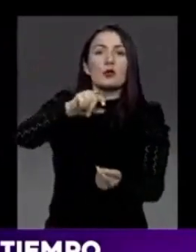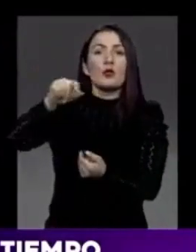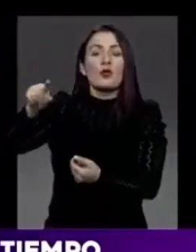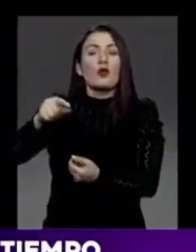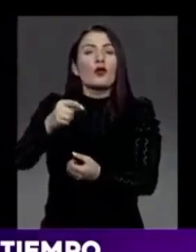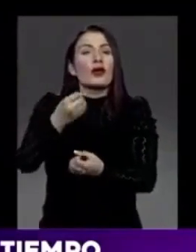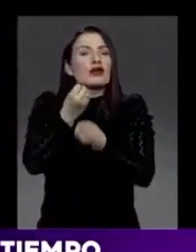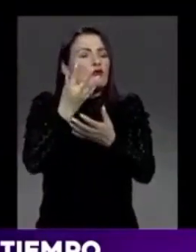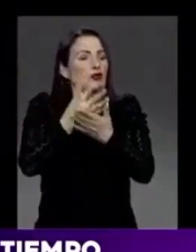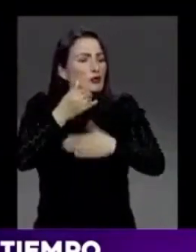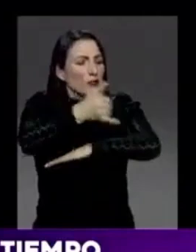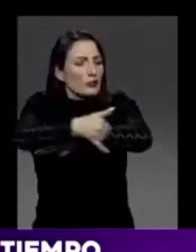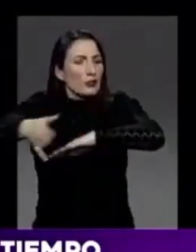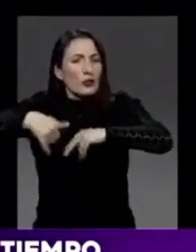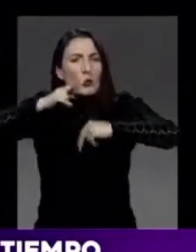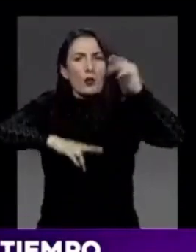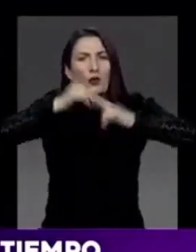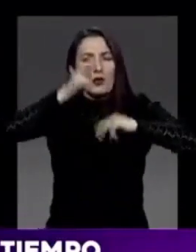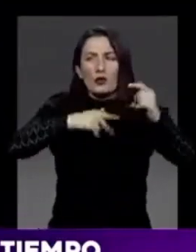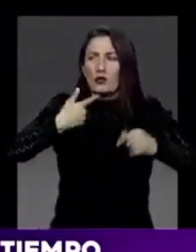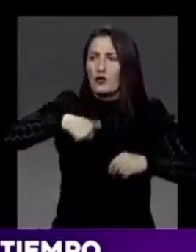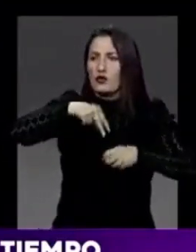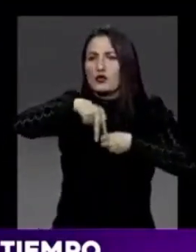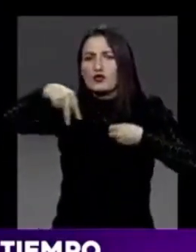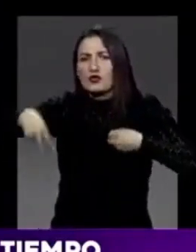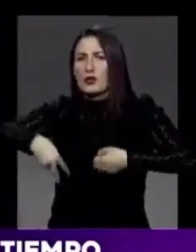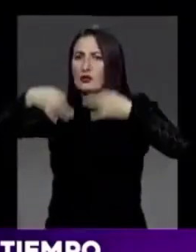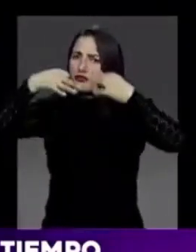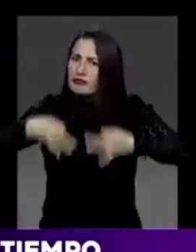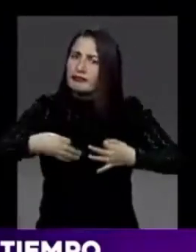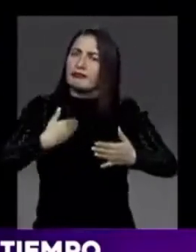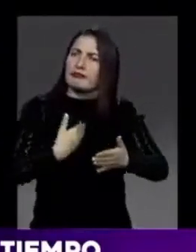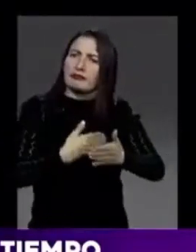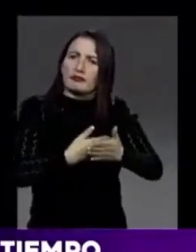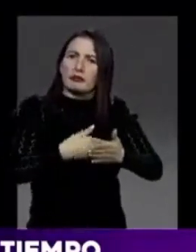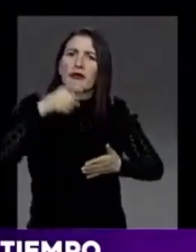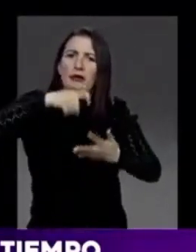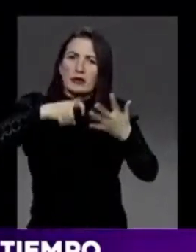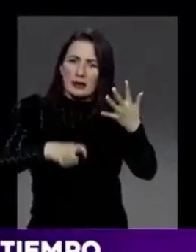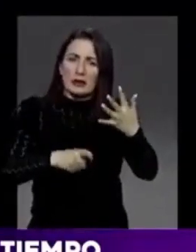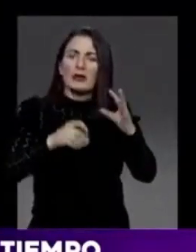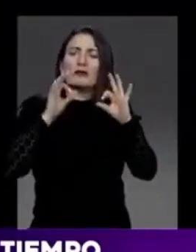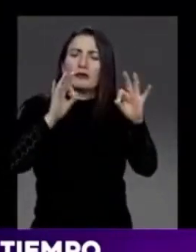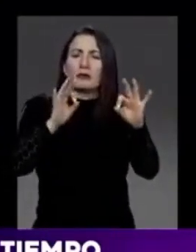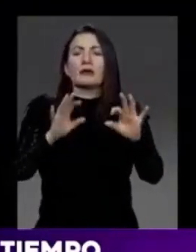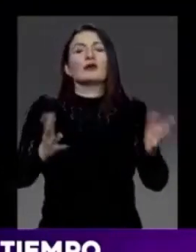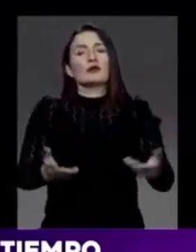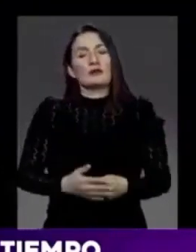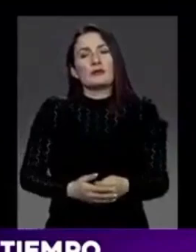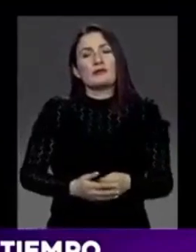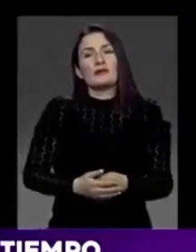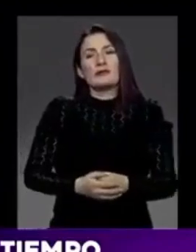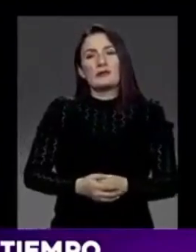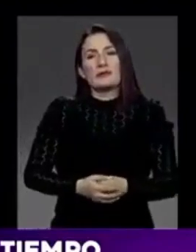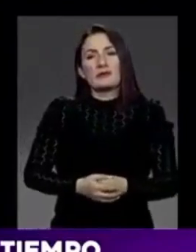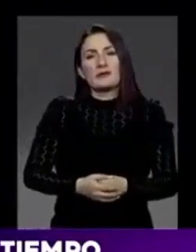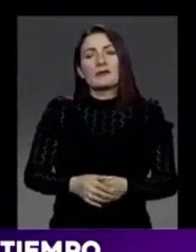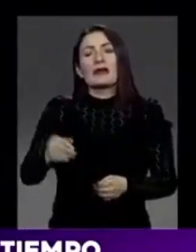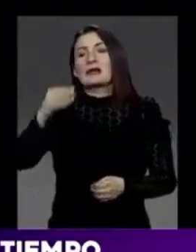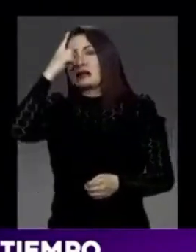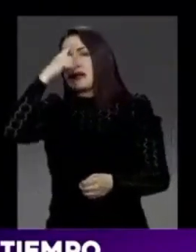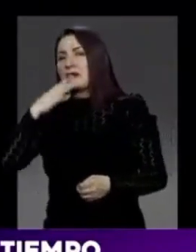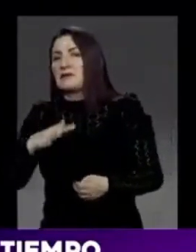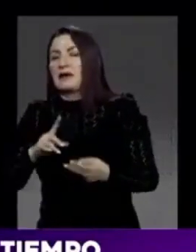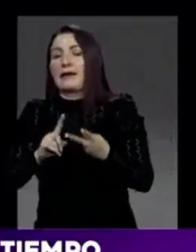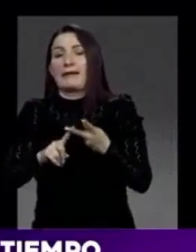y una unidad de cumplimiento que le garante a los ciudadnos de las regiones que se está teniendo la verdadera necesidad de la regiones timbiquí 60 años de atraso santa marta